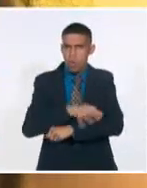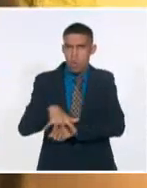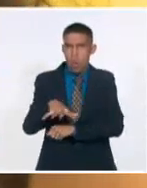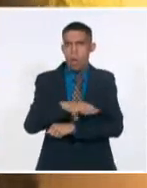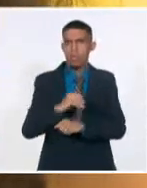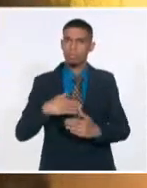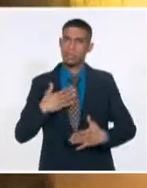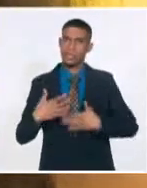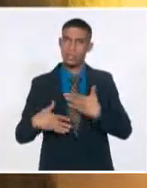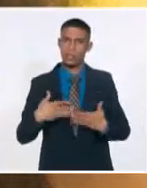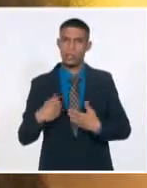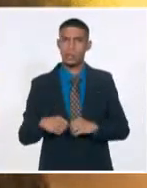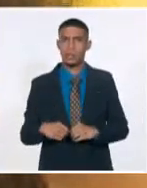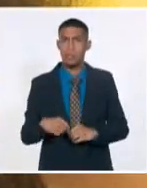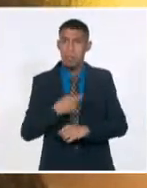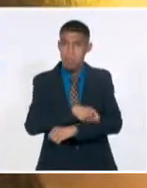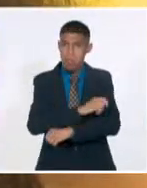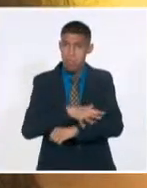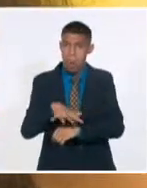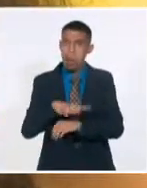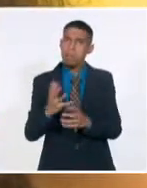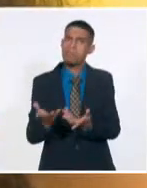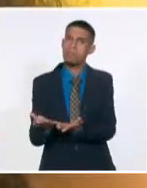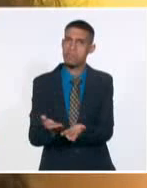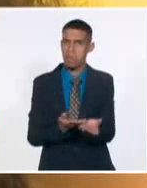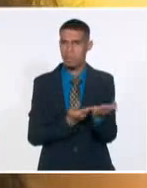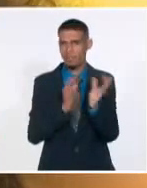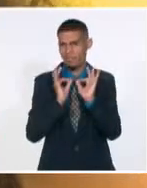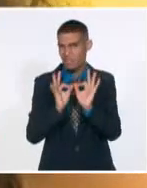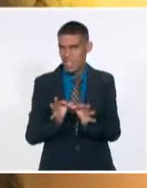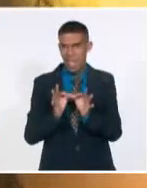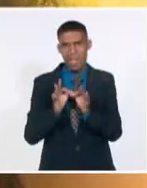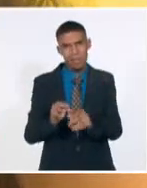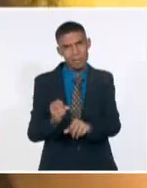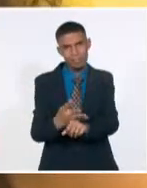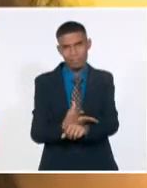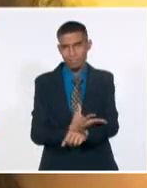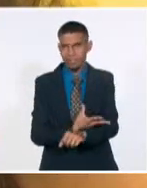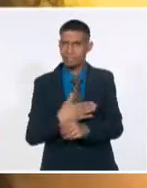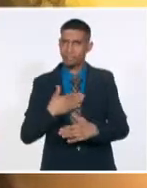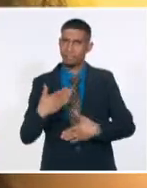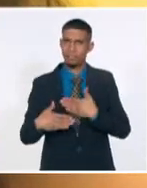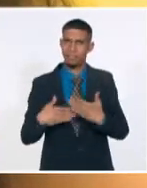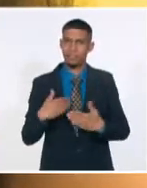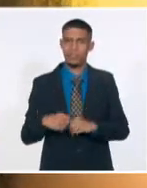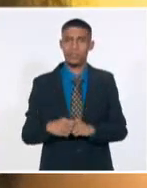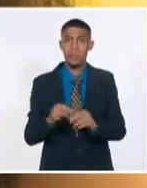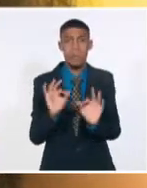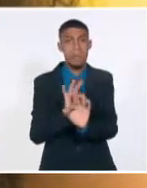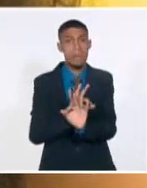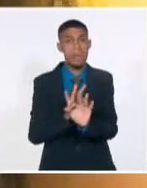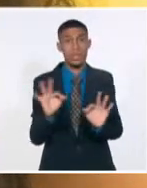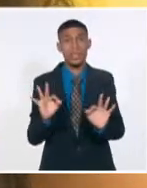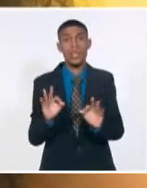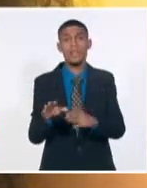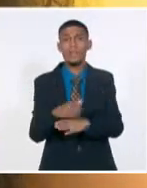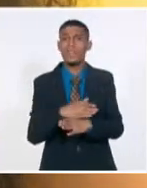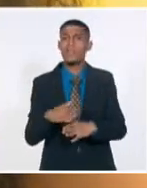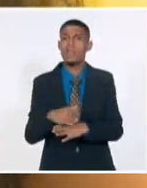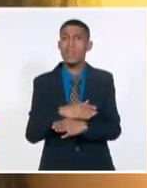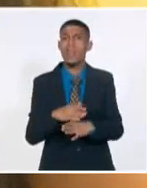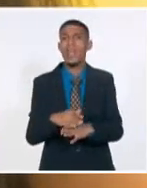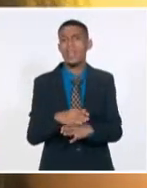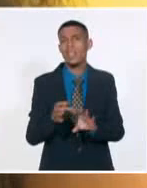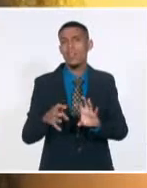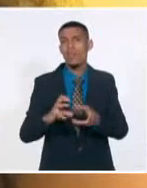El público de Artemisa nos ha acogido, como siempre lo hace, con ese amor y ese cariño. Y en esta ocasión, lo especial que le he traído han sido los números de altura que por primera vez se